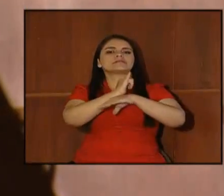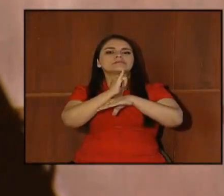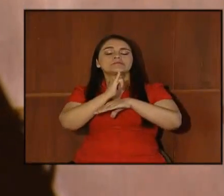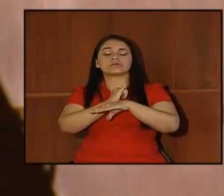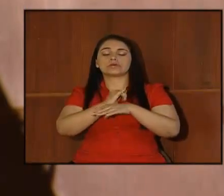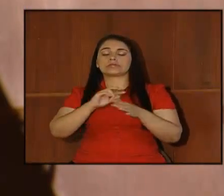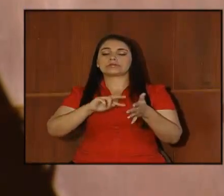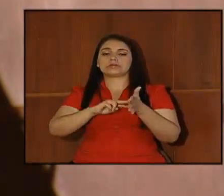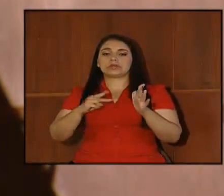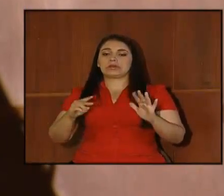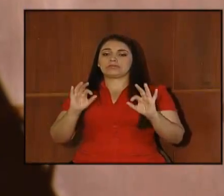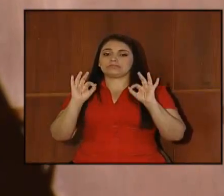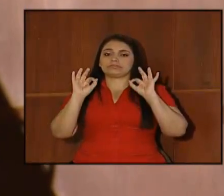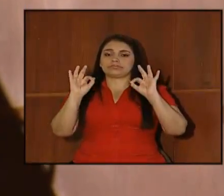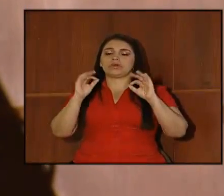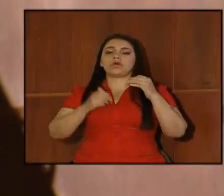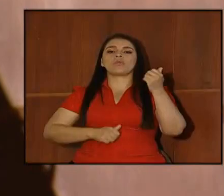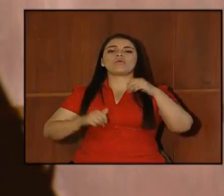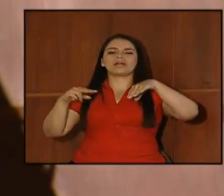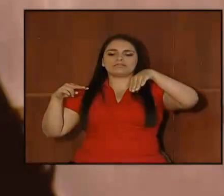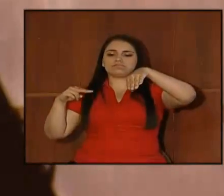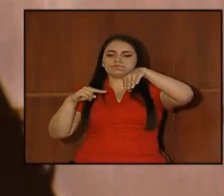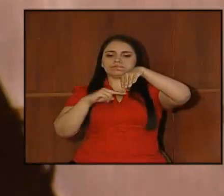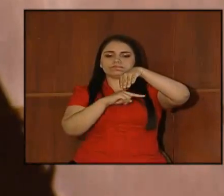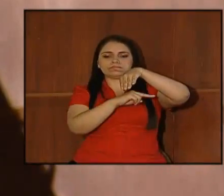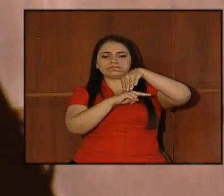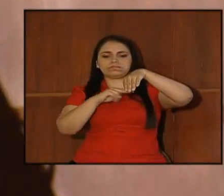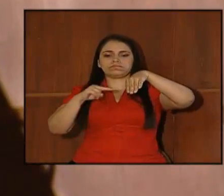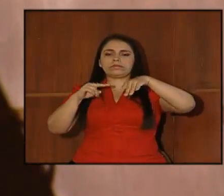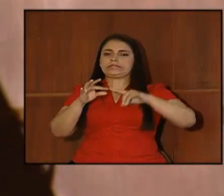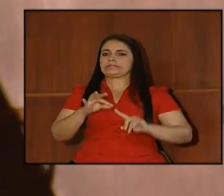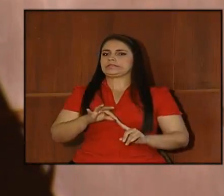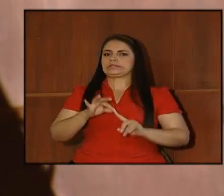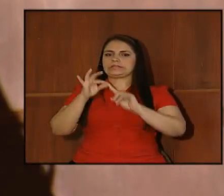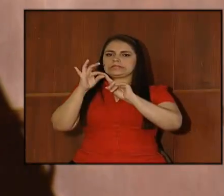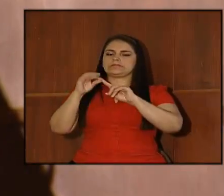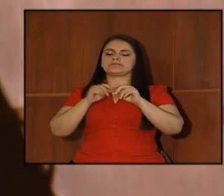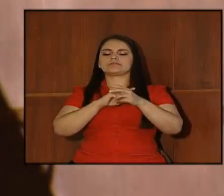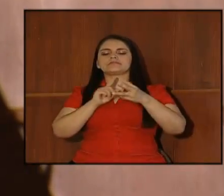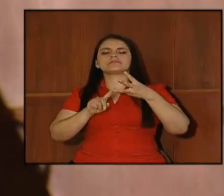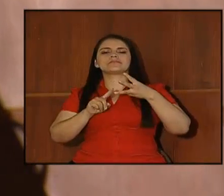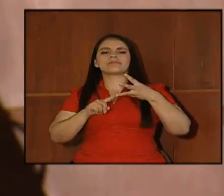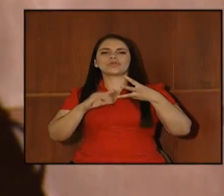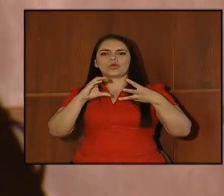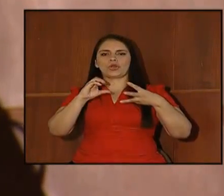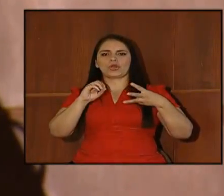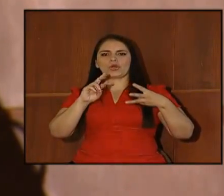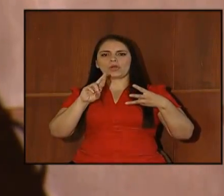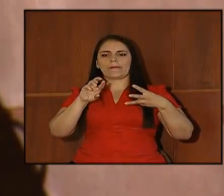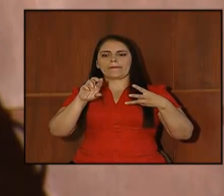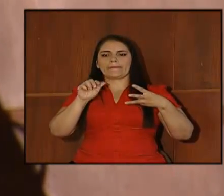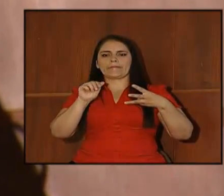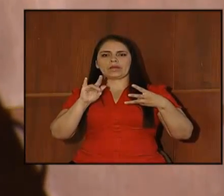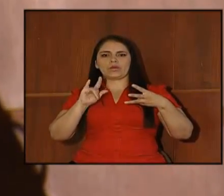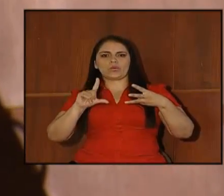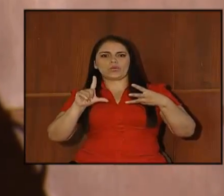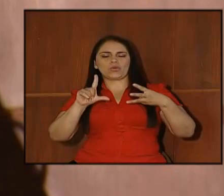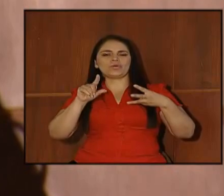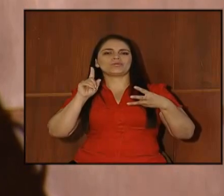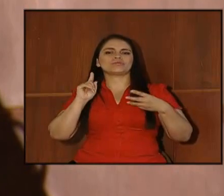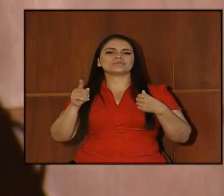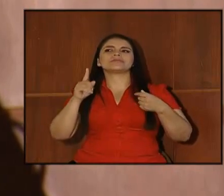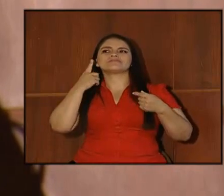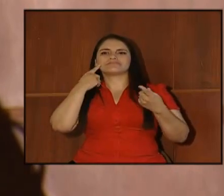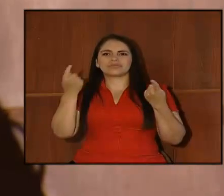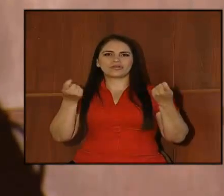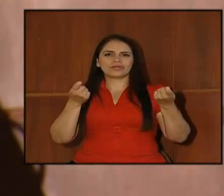Medellín, que es especialista en resonancia magnética, y también Corpaul, que aquí en nuestra ciudad es muy conocido por la